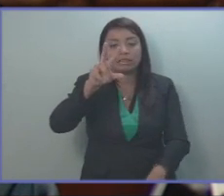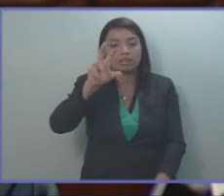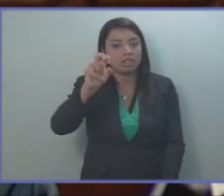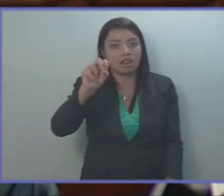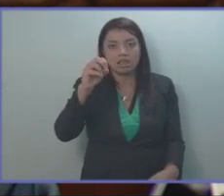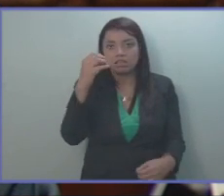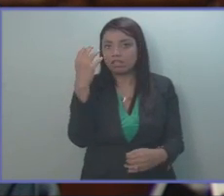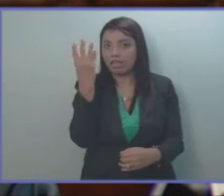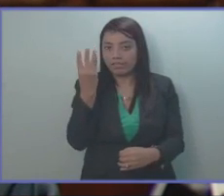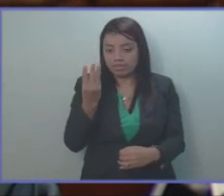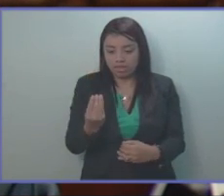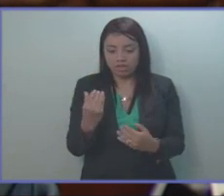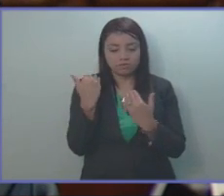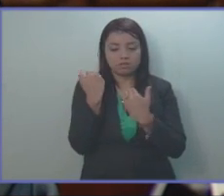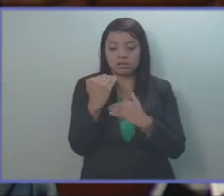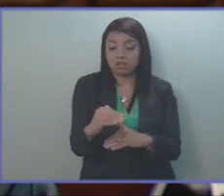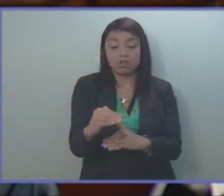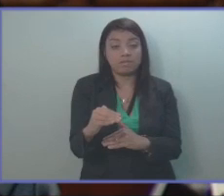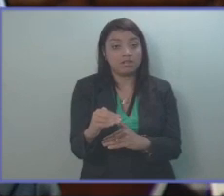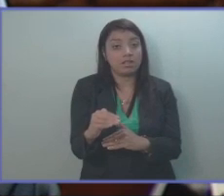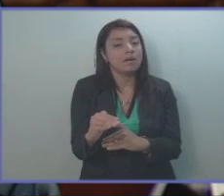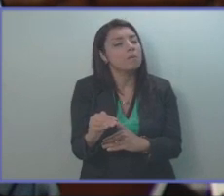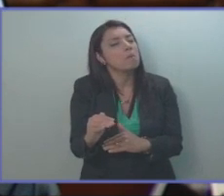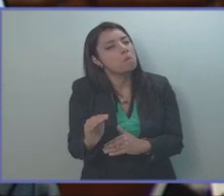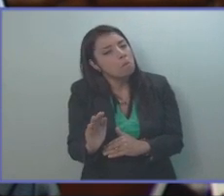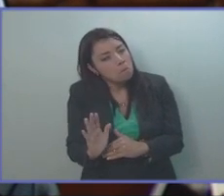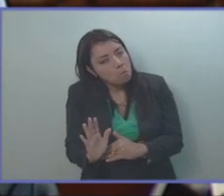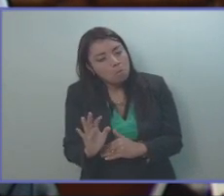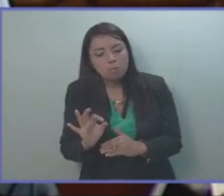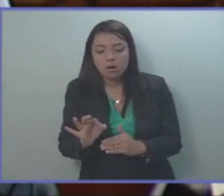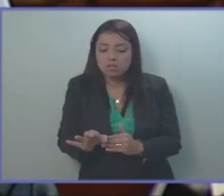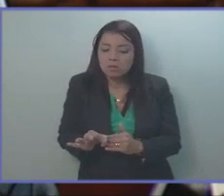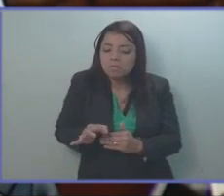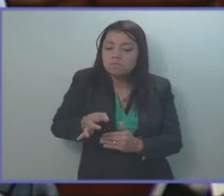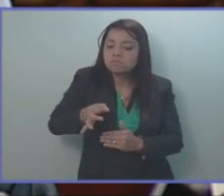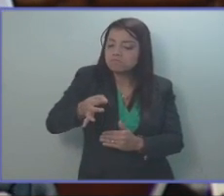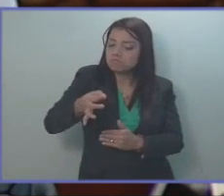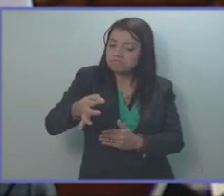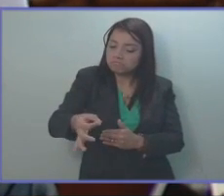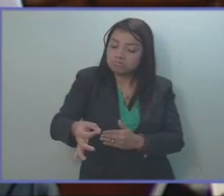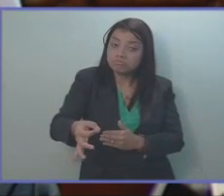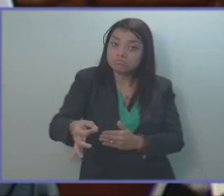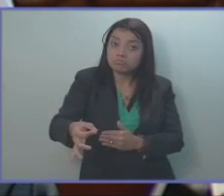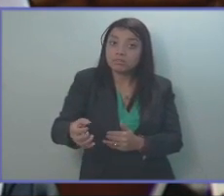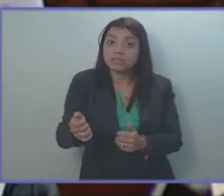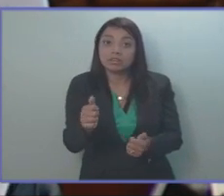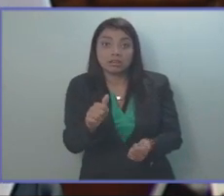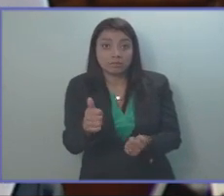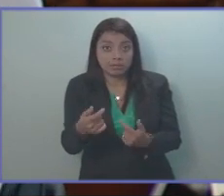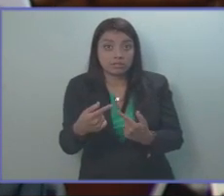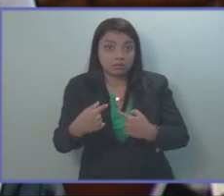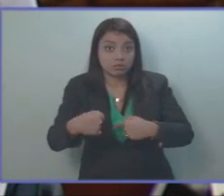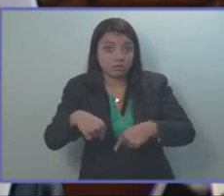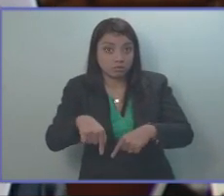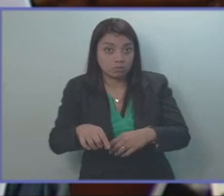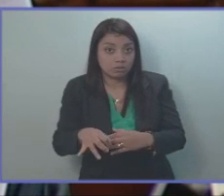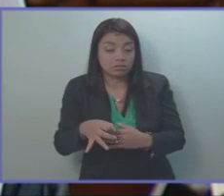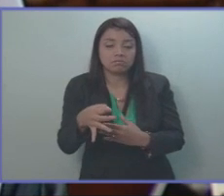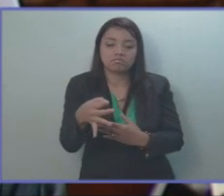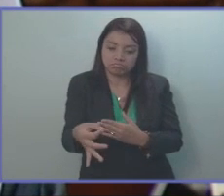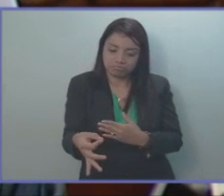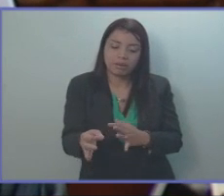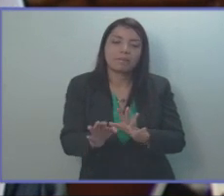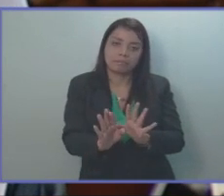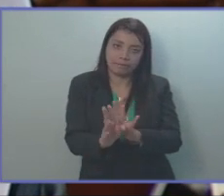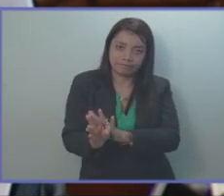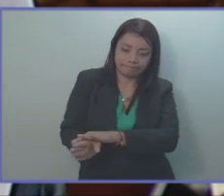por un periodo menor o igual de persistir las circunstancias que lo motivaron. La visita